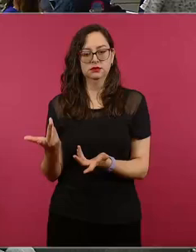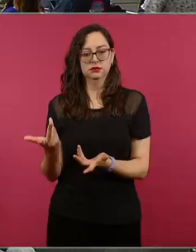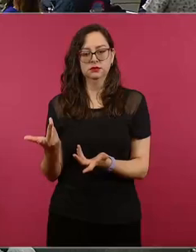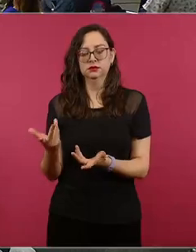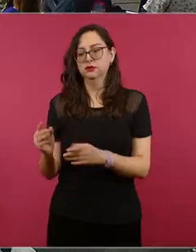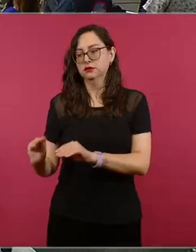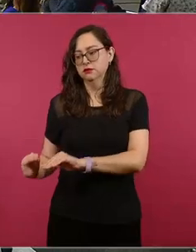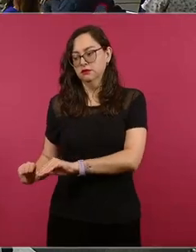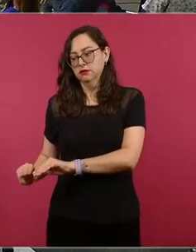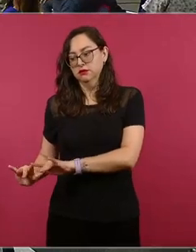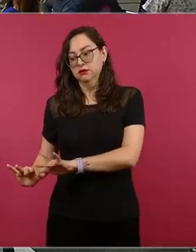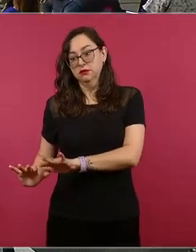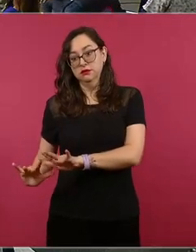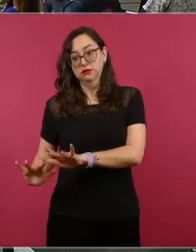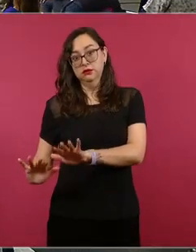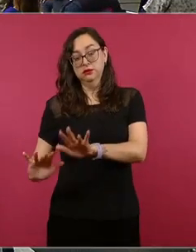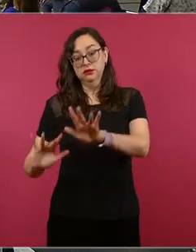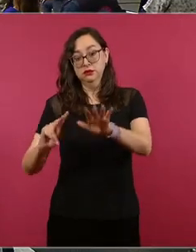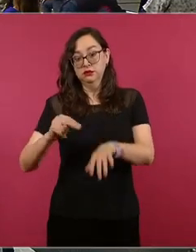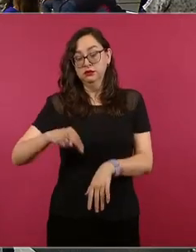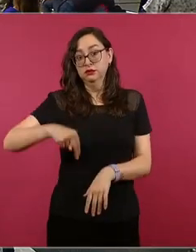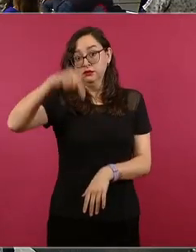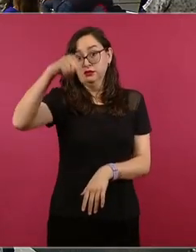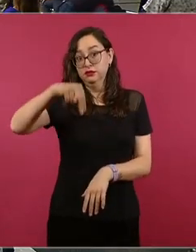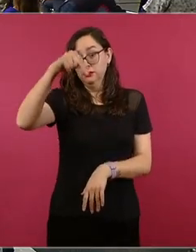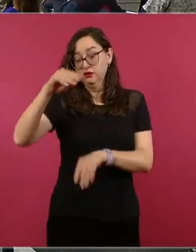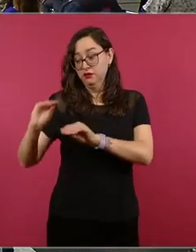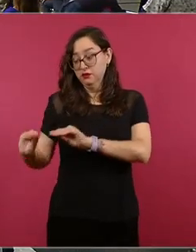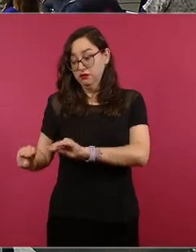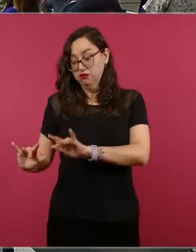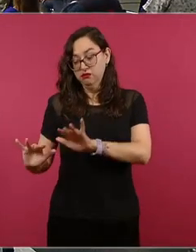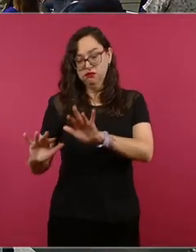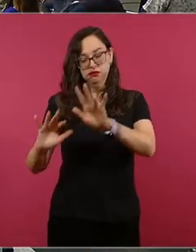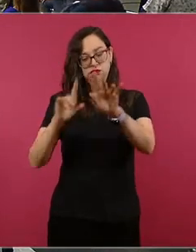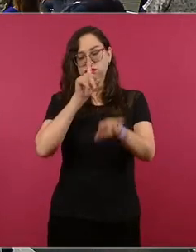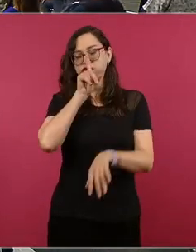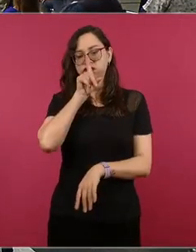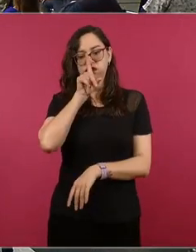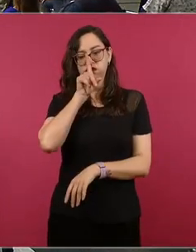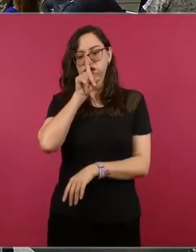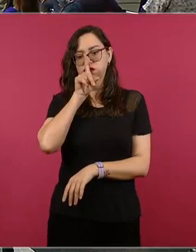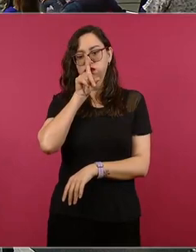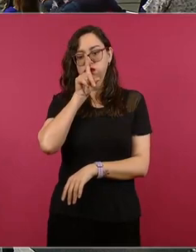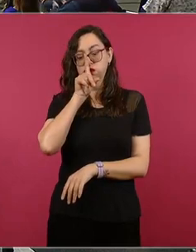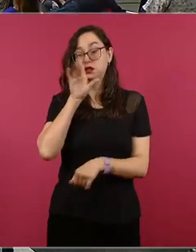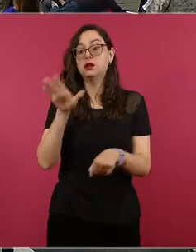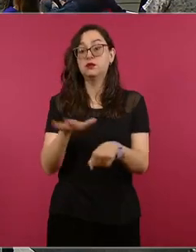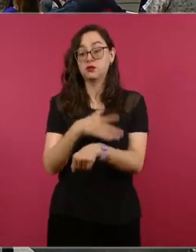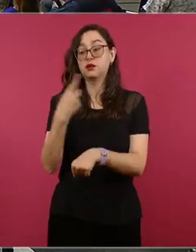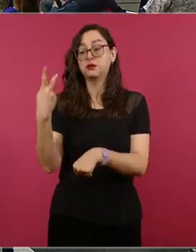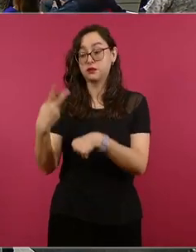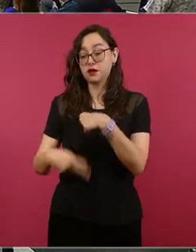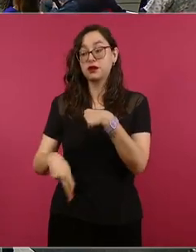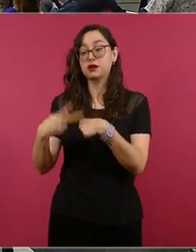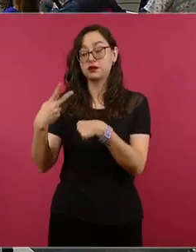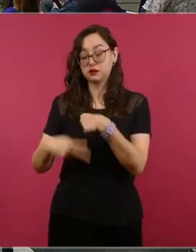eviten la travesía para llegar a la frontera, porque es muy